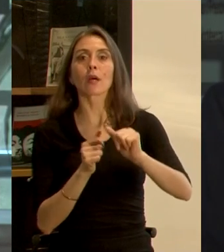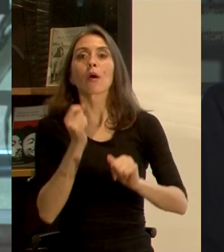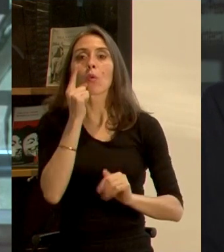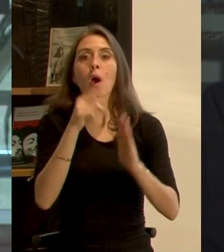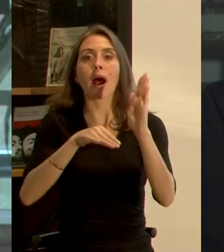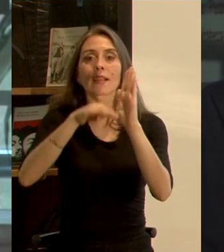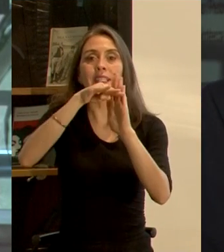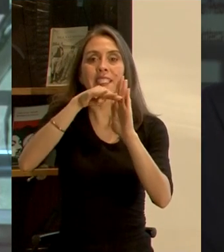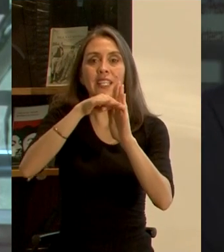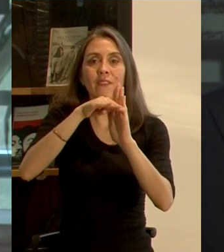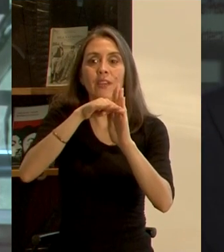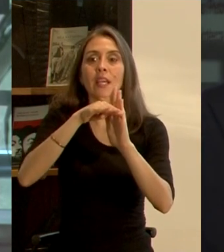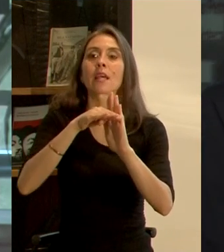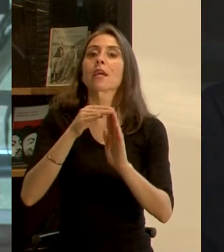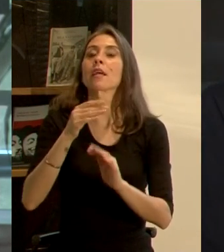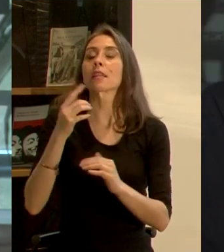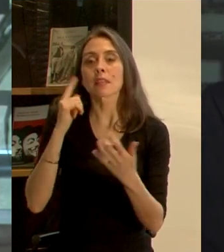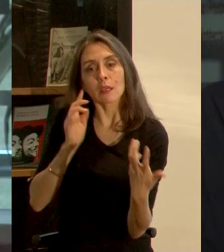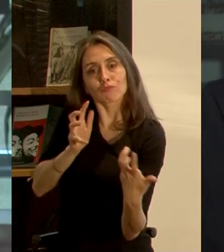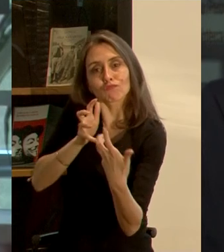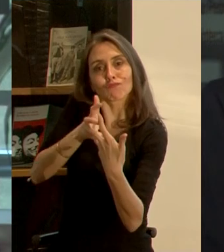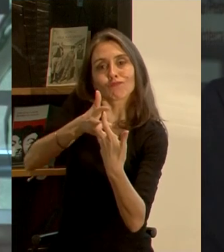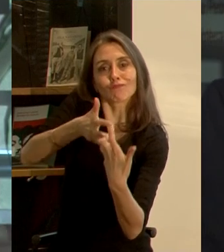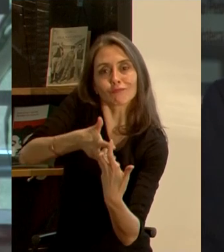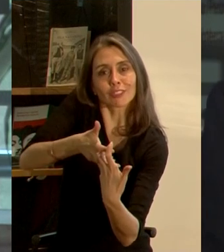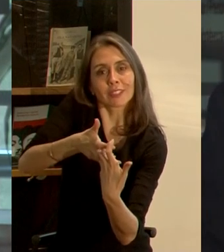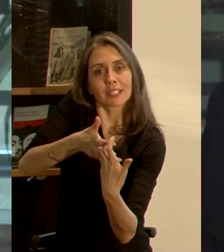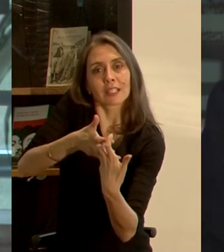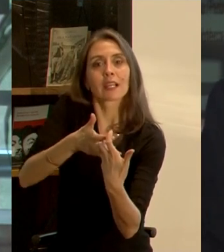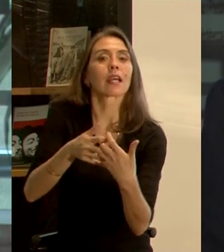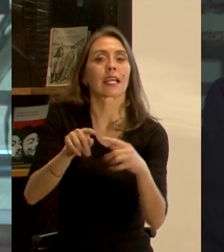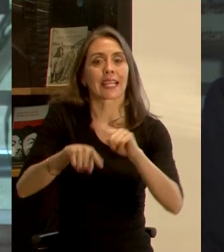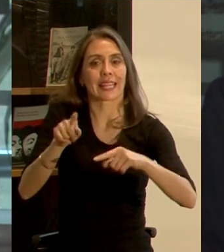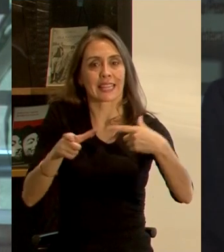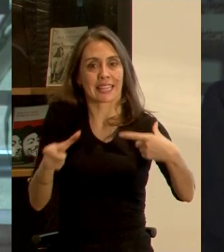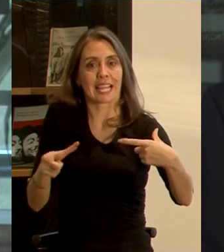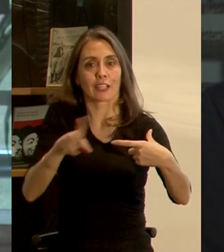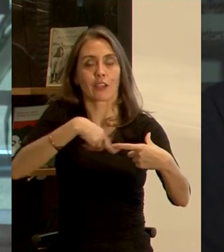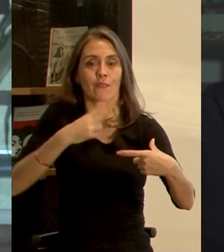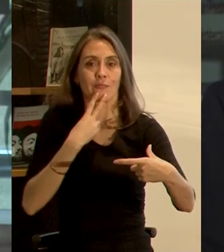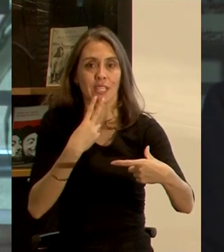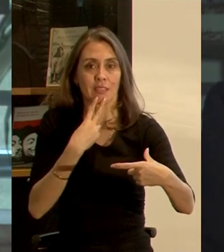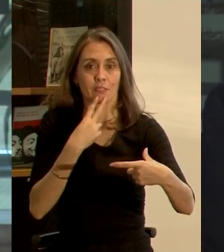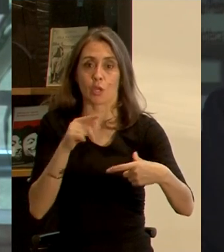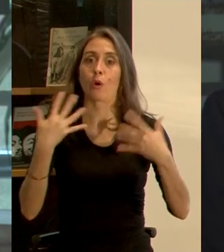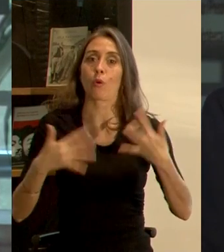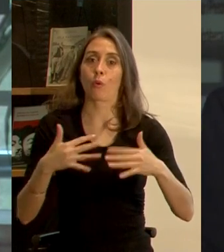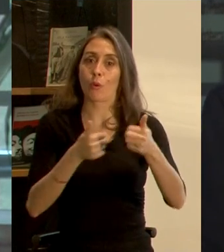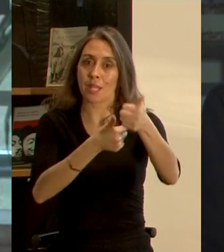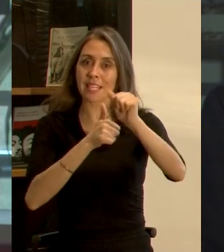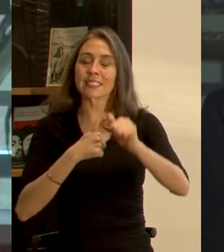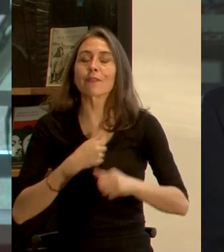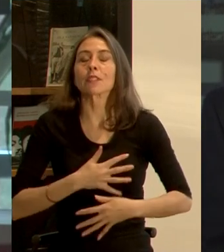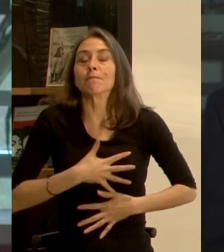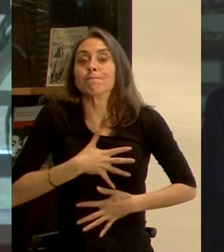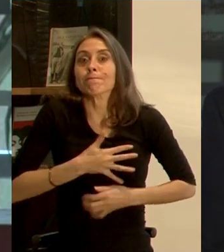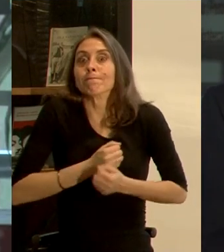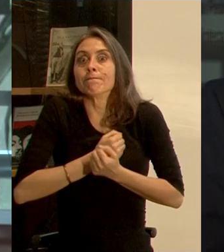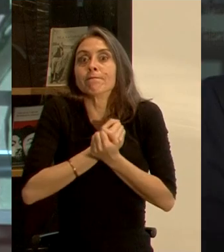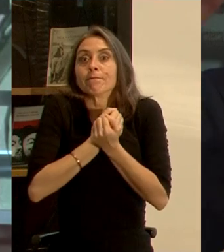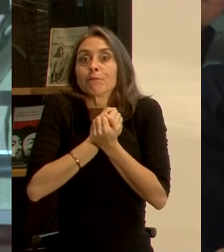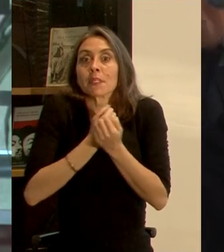nivel de convivencialidad, de empatía que queremos darle a los territorios que habitamos? Por eso me parece un desafío apasionante que tiene